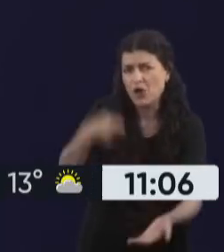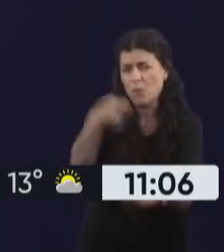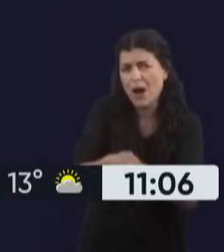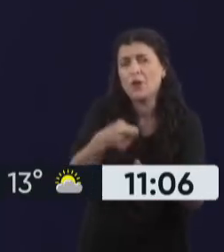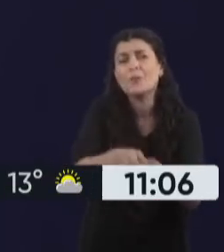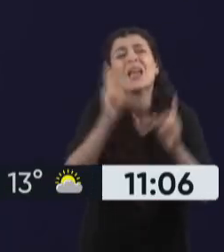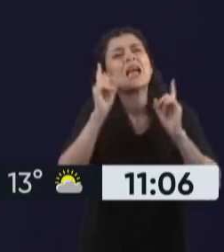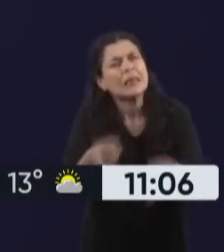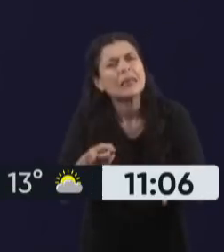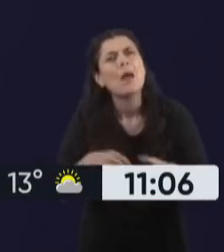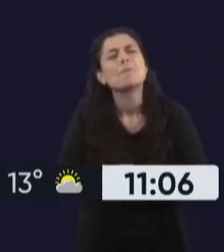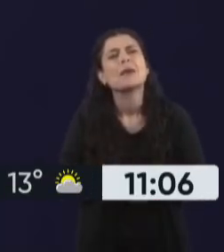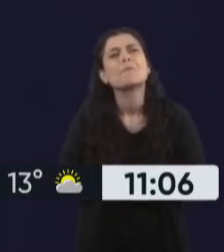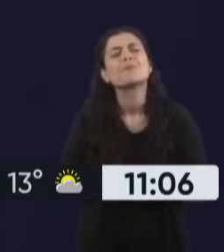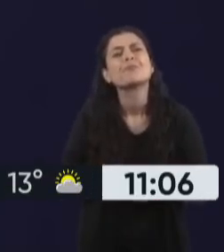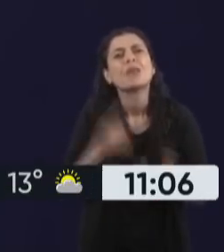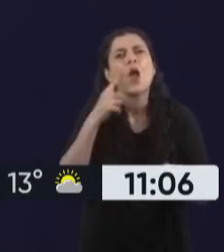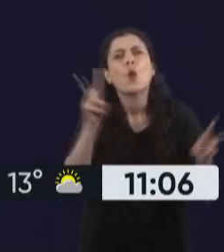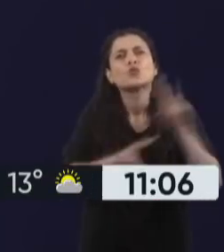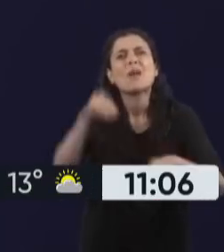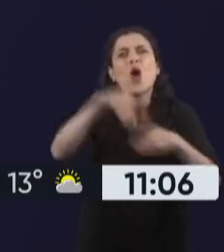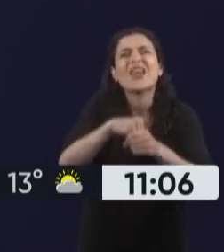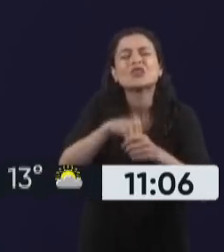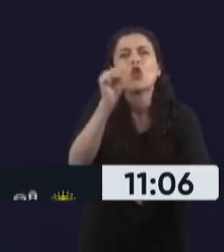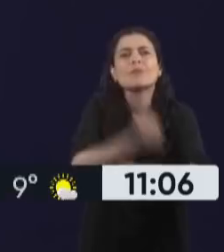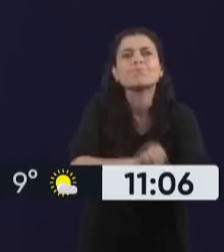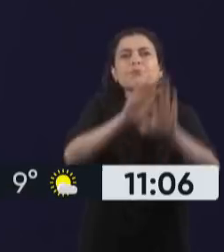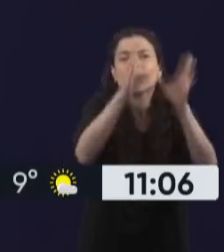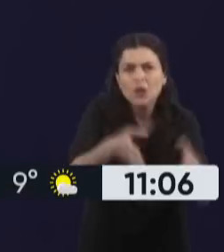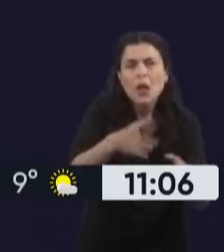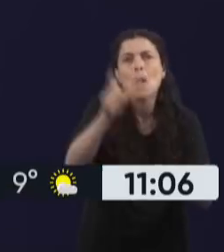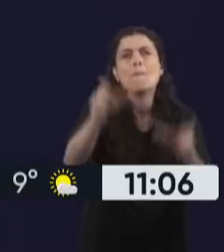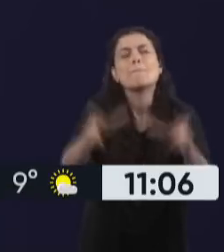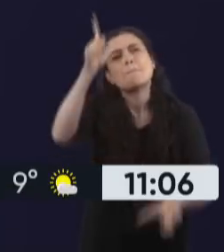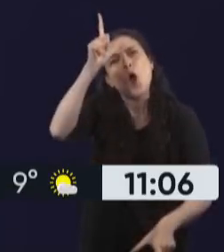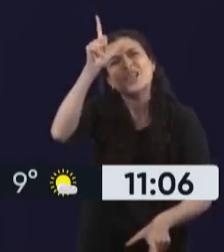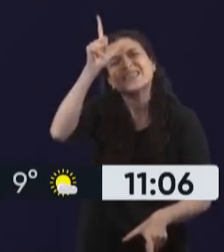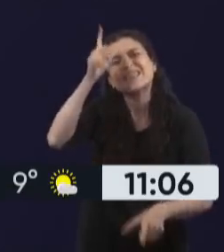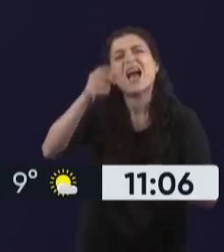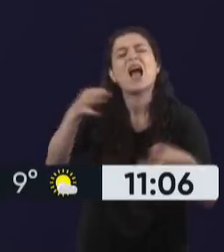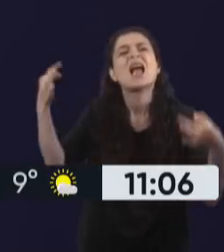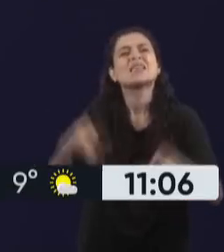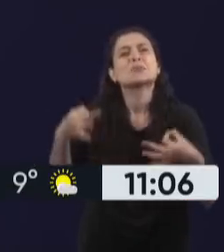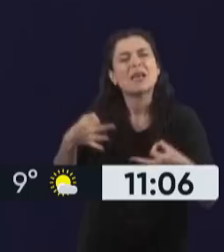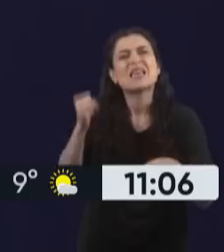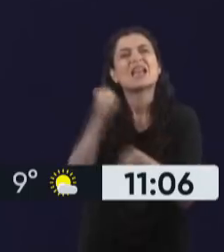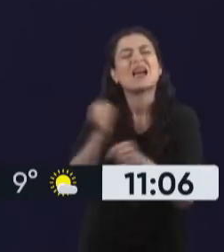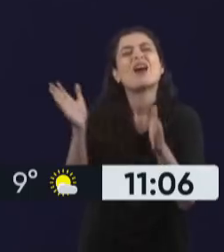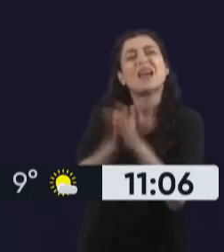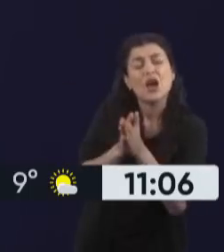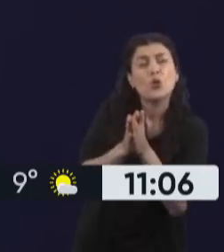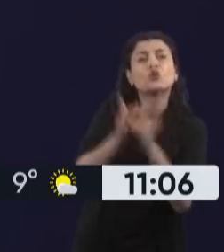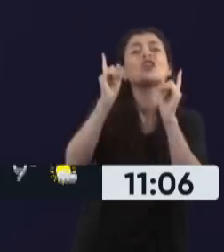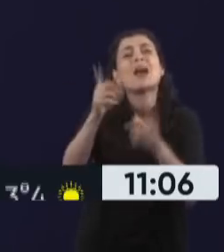el Servicio Penitenciario Federal y la Agencia Nacional de Discapacidad, conocida como